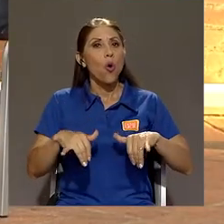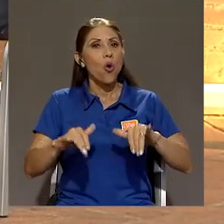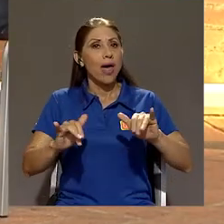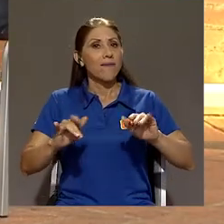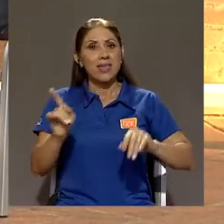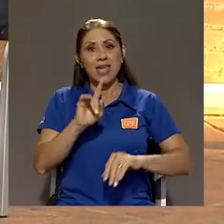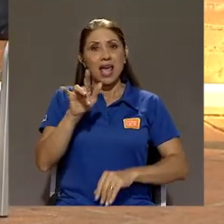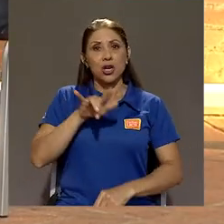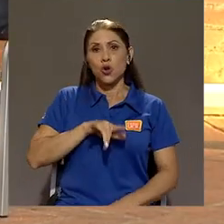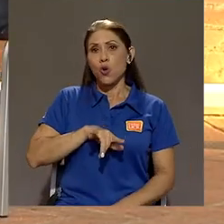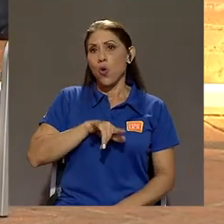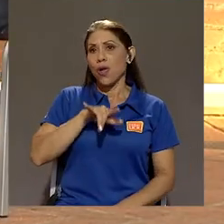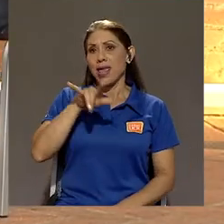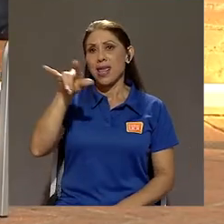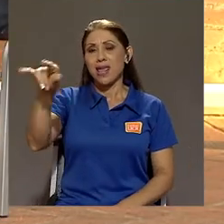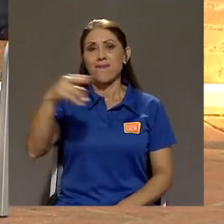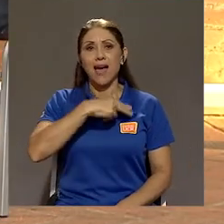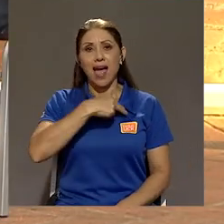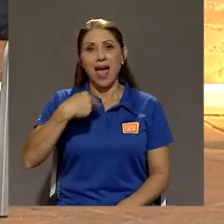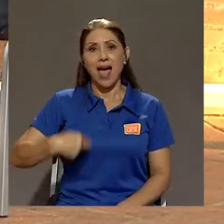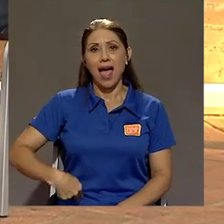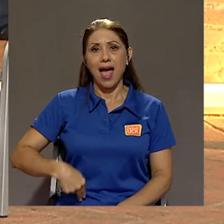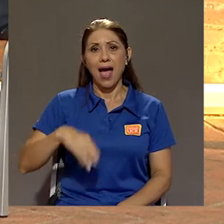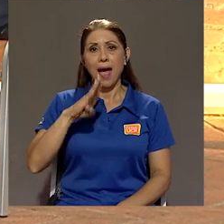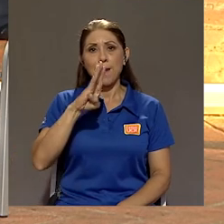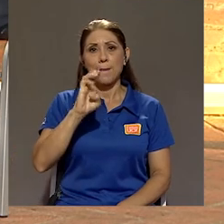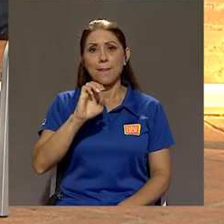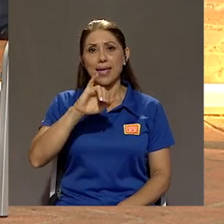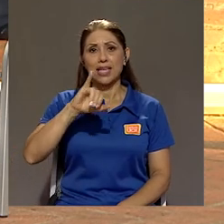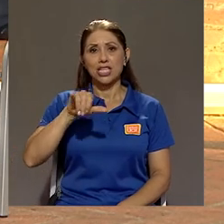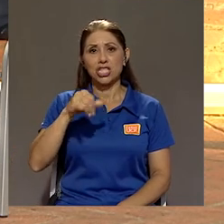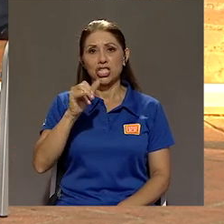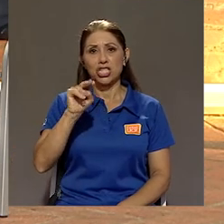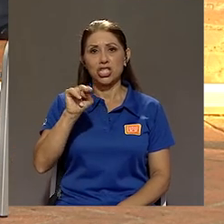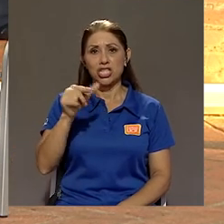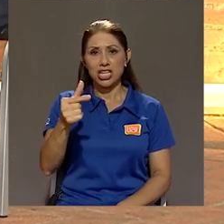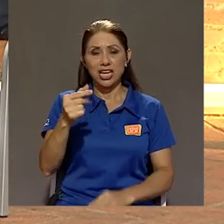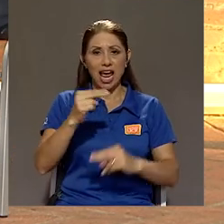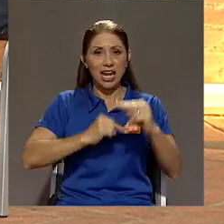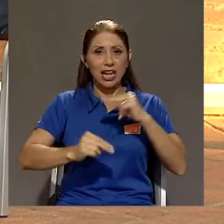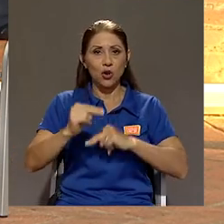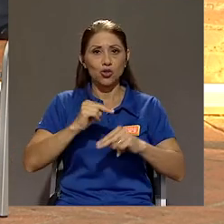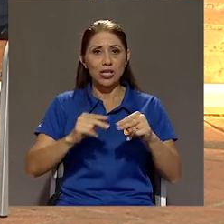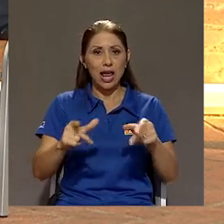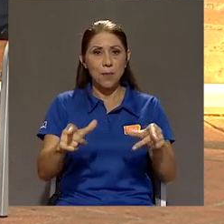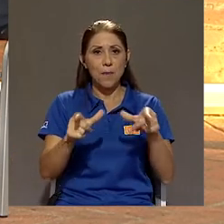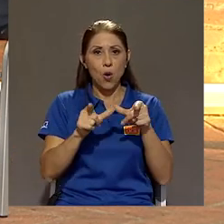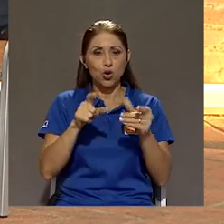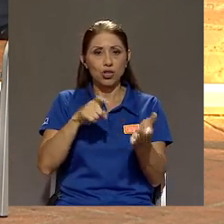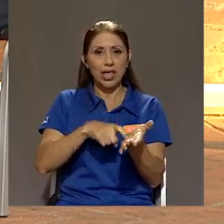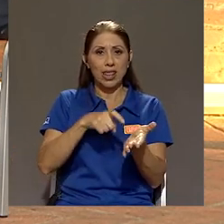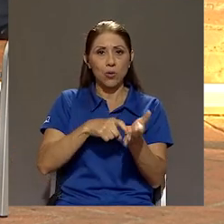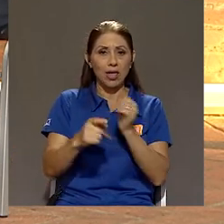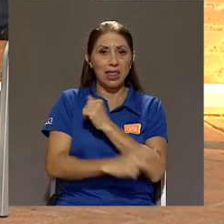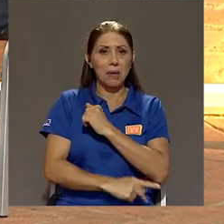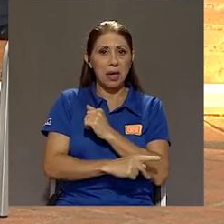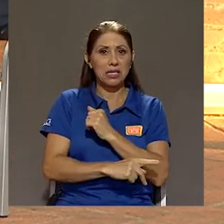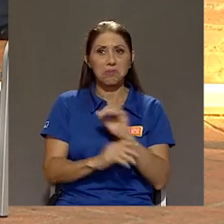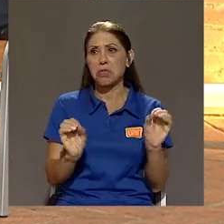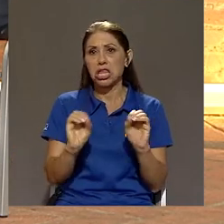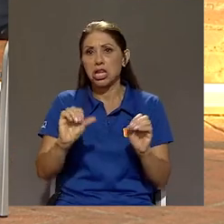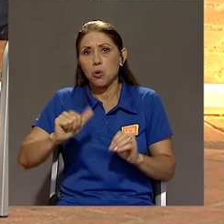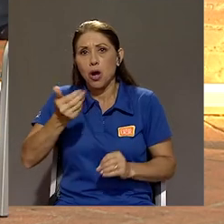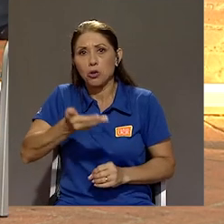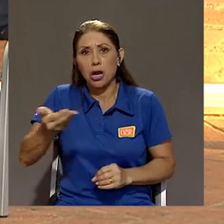todavía no iba a Beijing a negociar bonos de deuda del país, ni ninguna otra cosa, ni se le